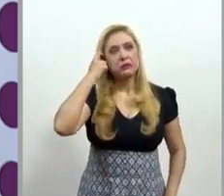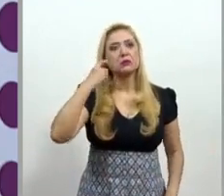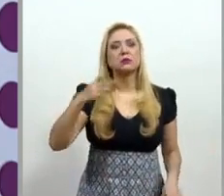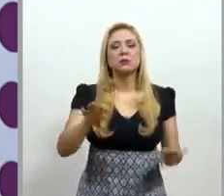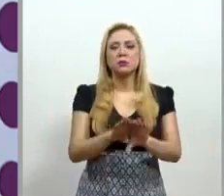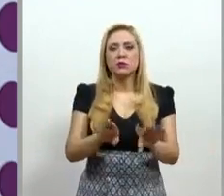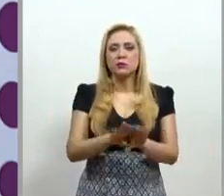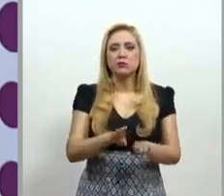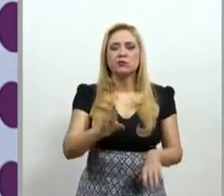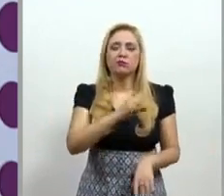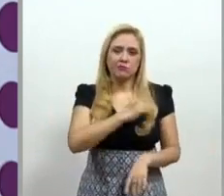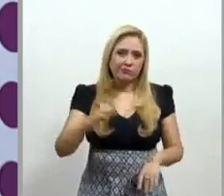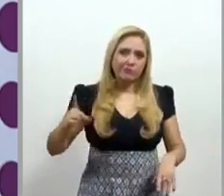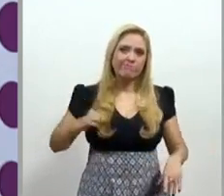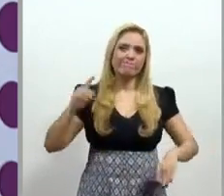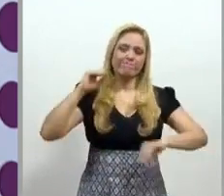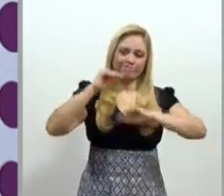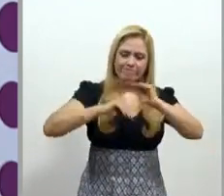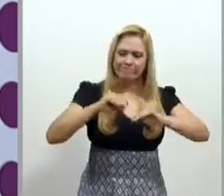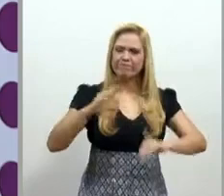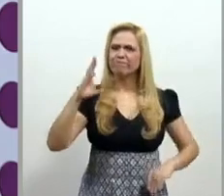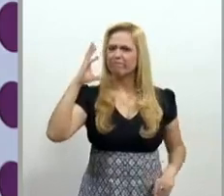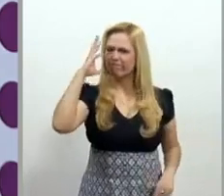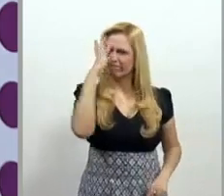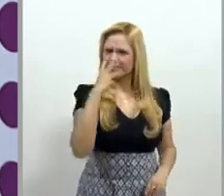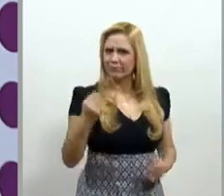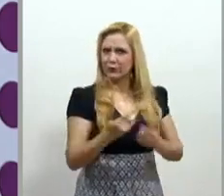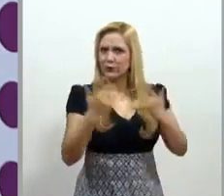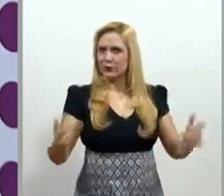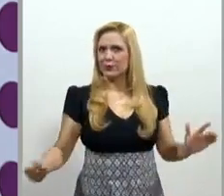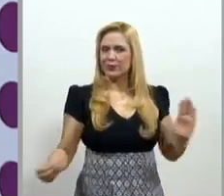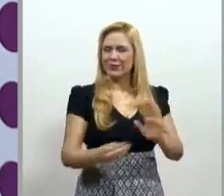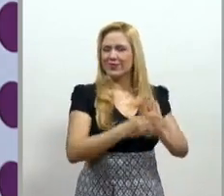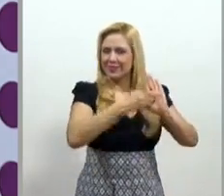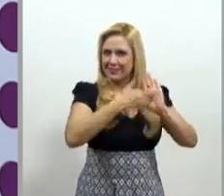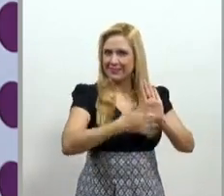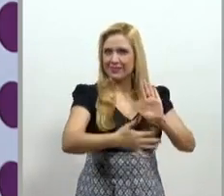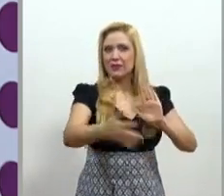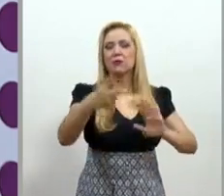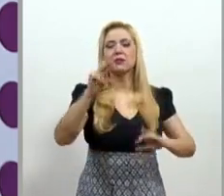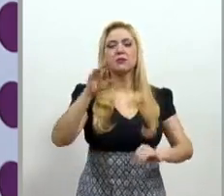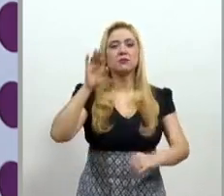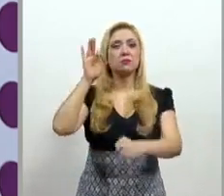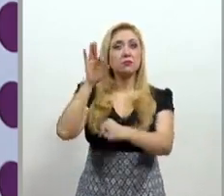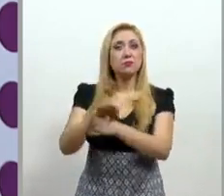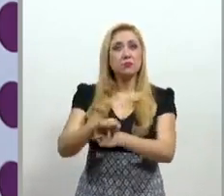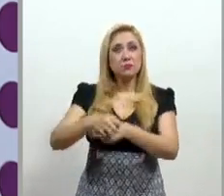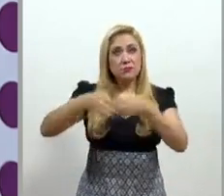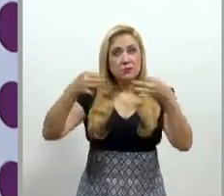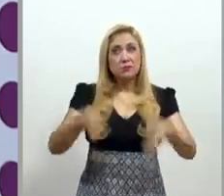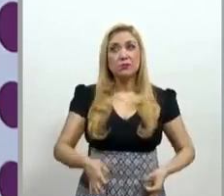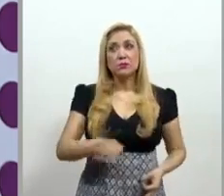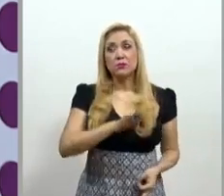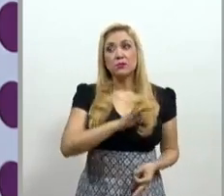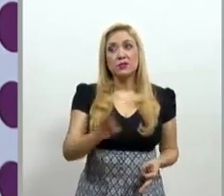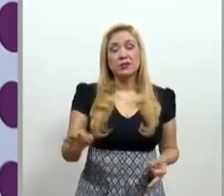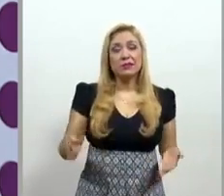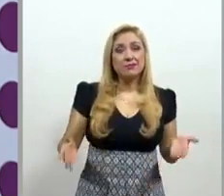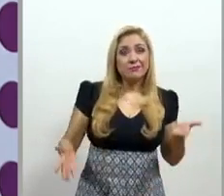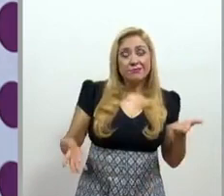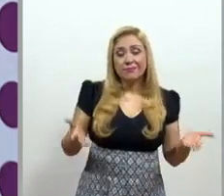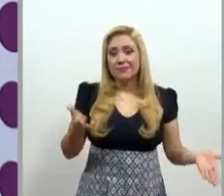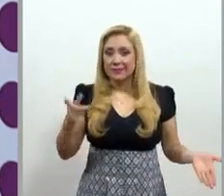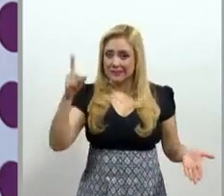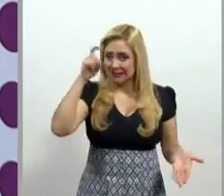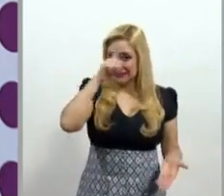pues podemos hacer construcciones teóricas hermosas, pero realmente la protección efectiva puede digamos, estar en entredicho.